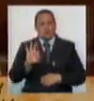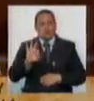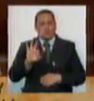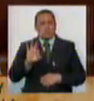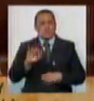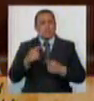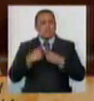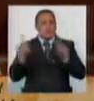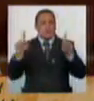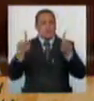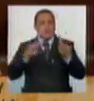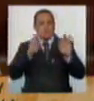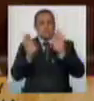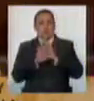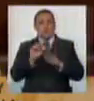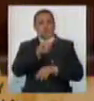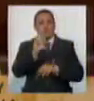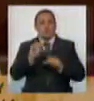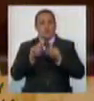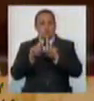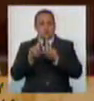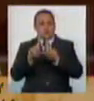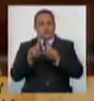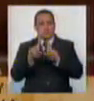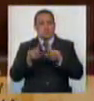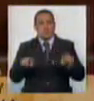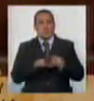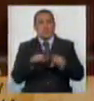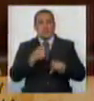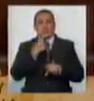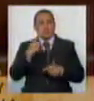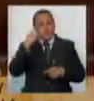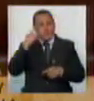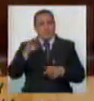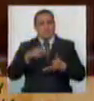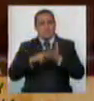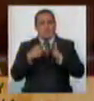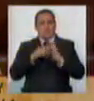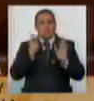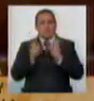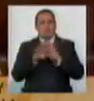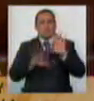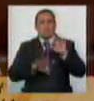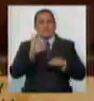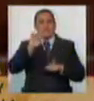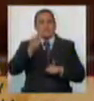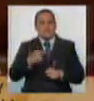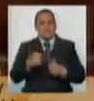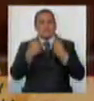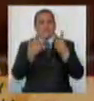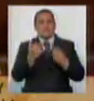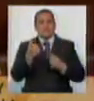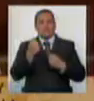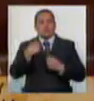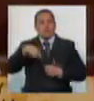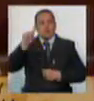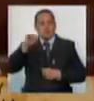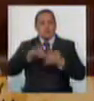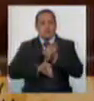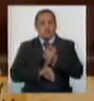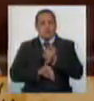en comparación con el 2011. Estamos hablando de 13.700 millones de nuevos